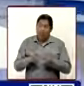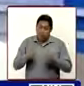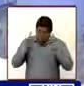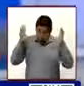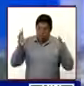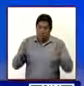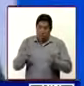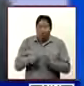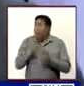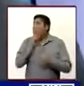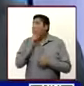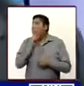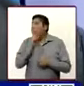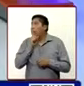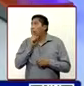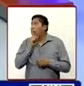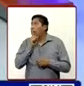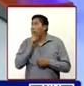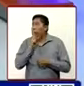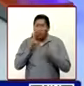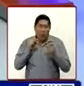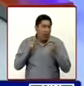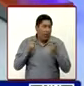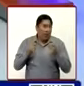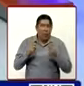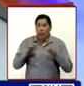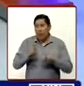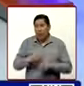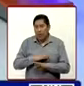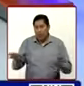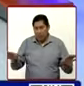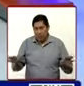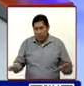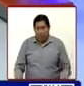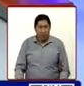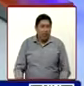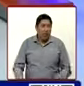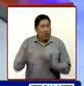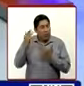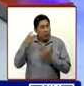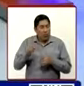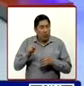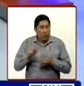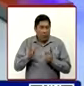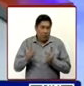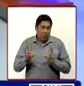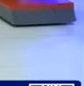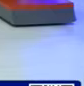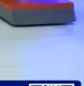desgracia lastimosa. Y después se callan. No Esperemos vigilan, que no, no revisan, ahí se queda el asunto. Esperemos que no sea el caso, ¿no?